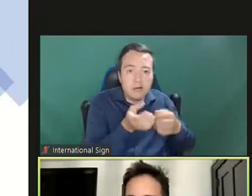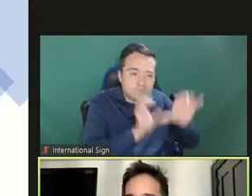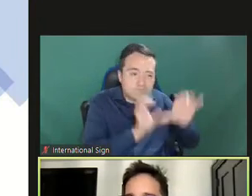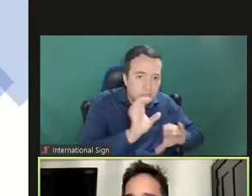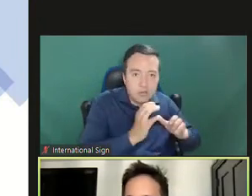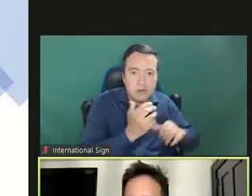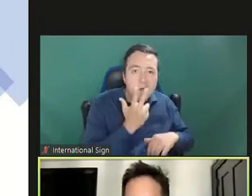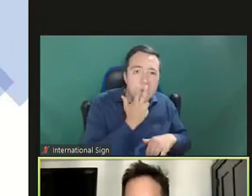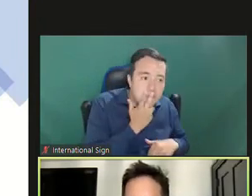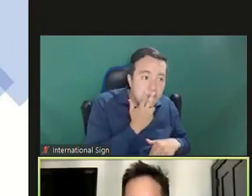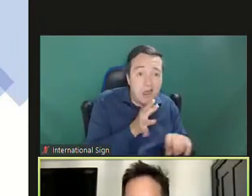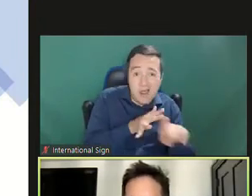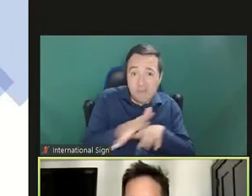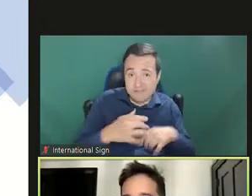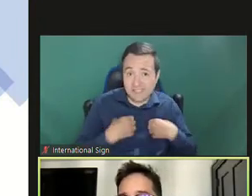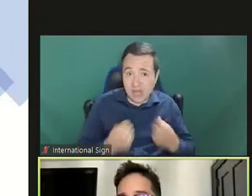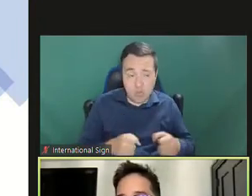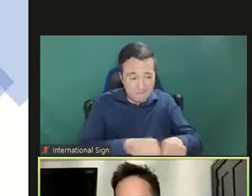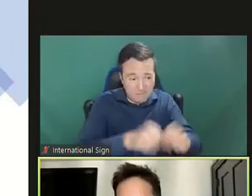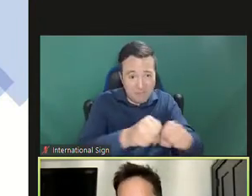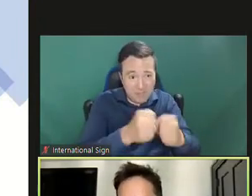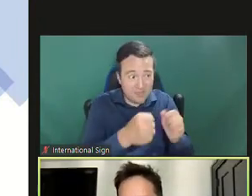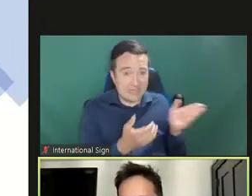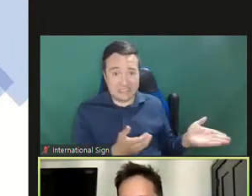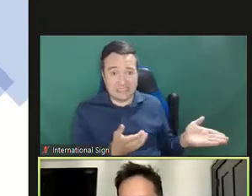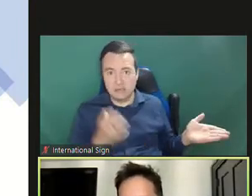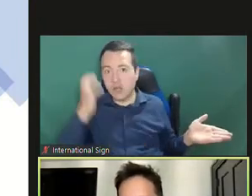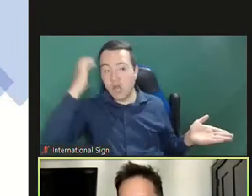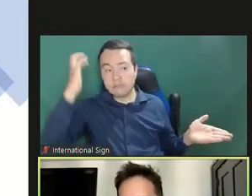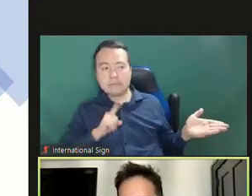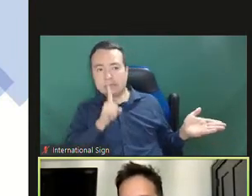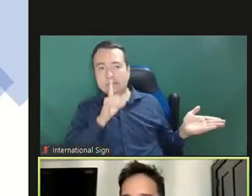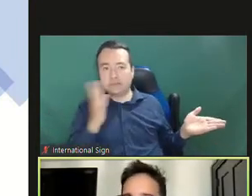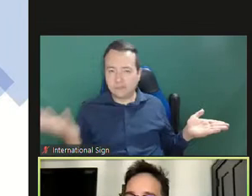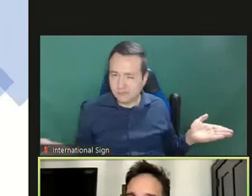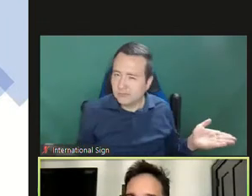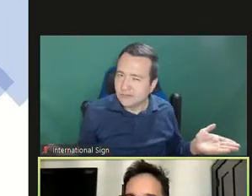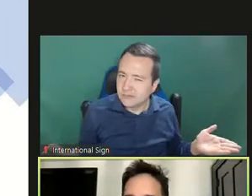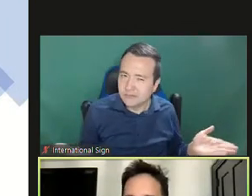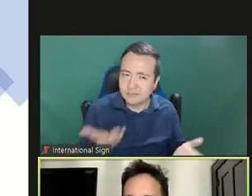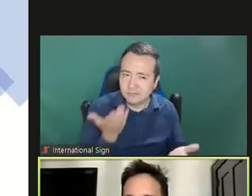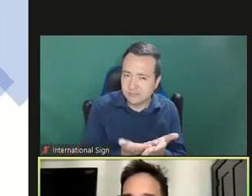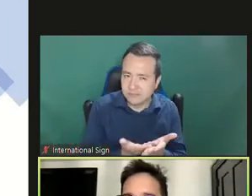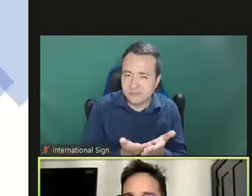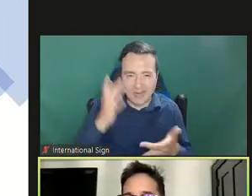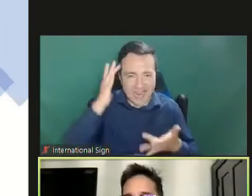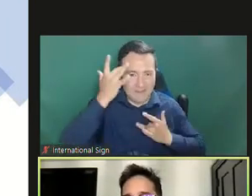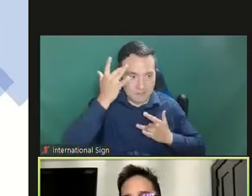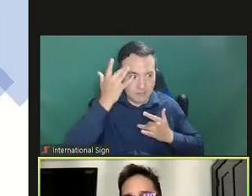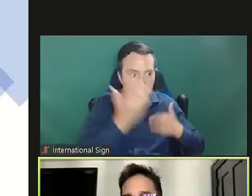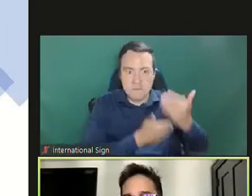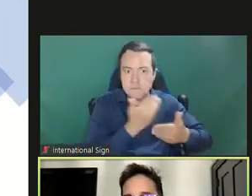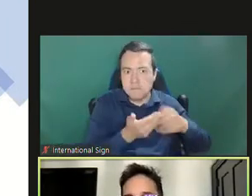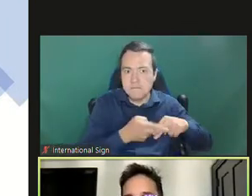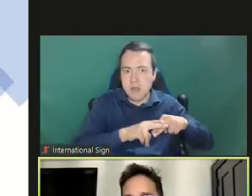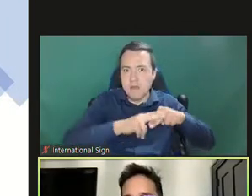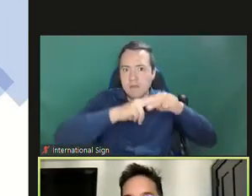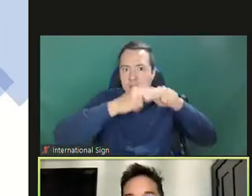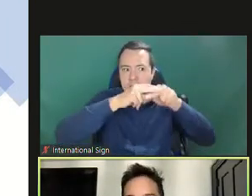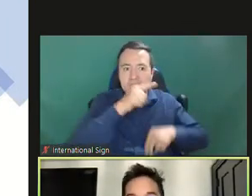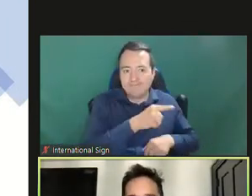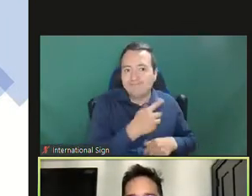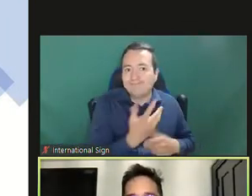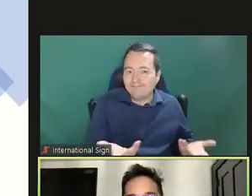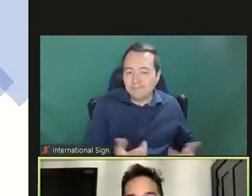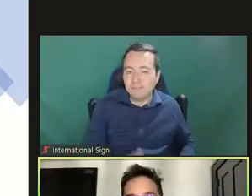impacto que tiene los factores de riesgo modificables en aumentar la prevalencia de esta enfermedad entonces en ese contexto ni siempre me gusta partir de un punto de partida